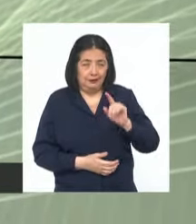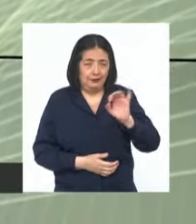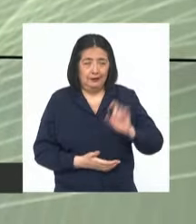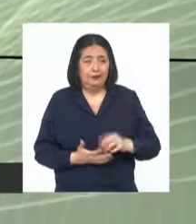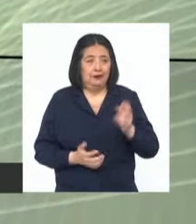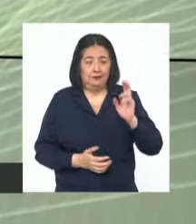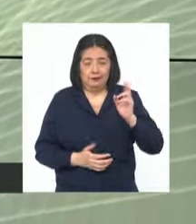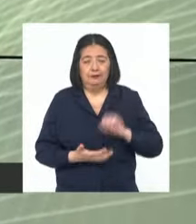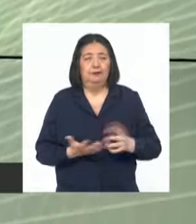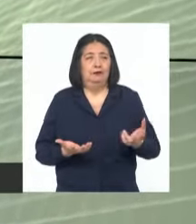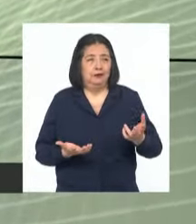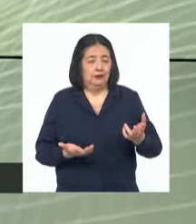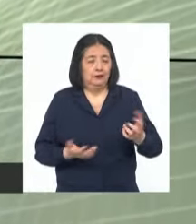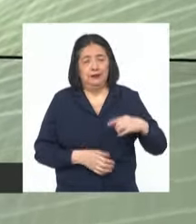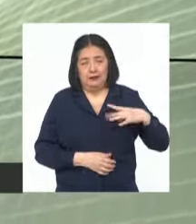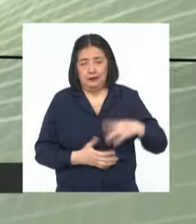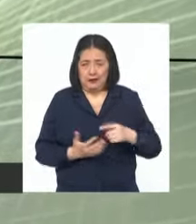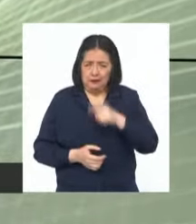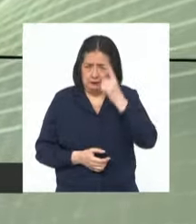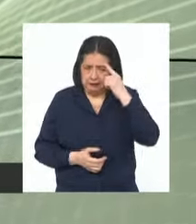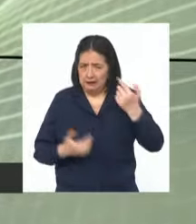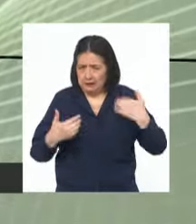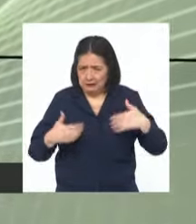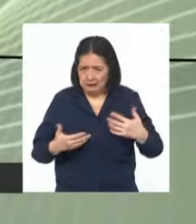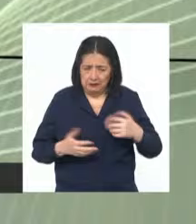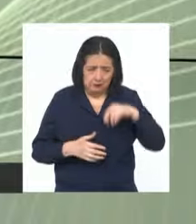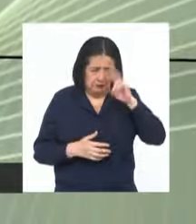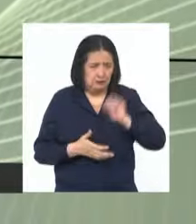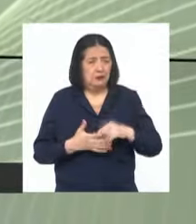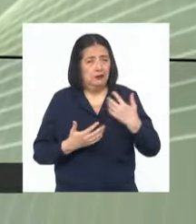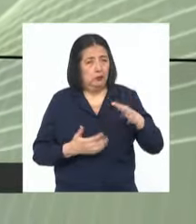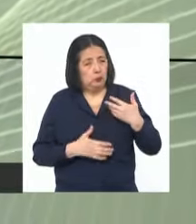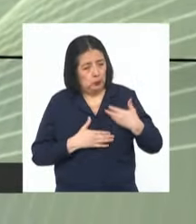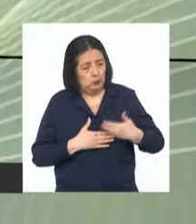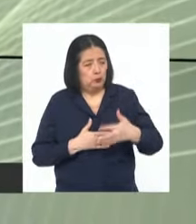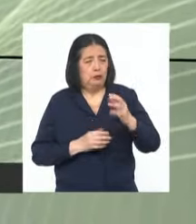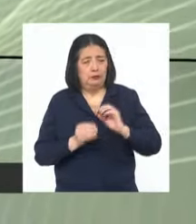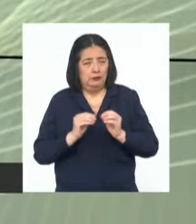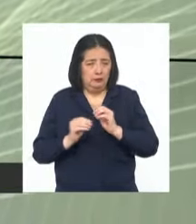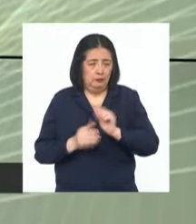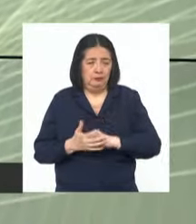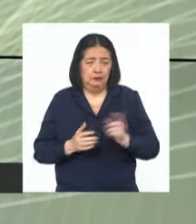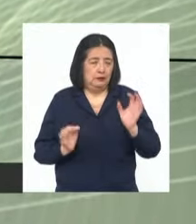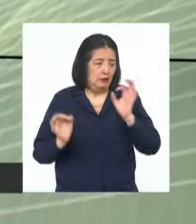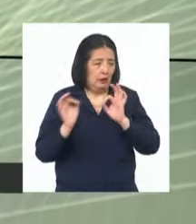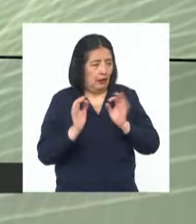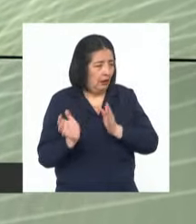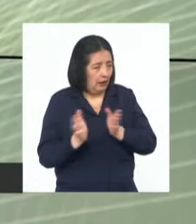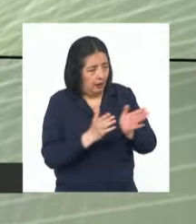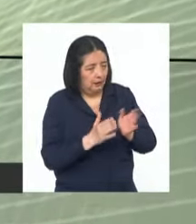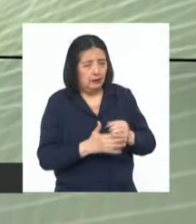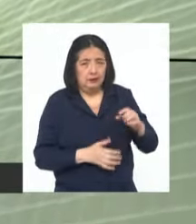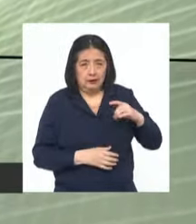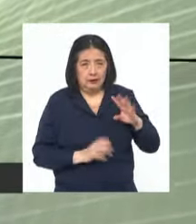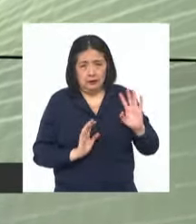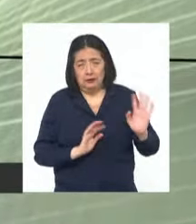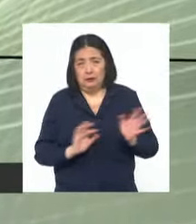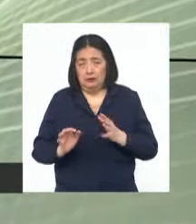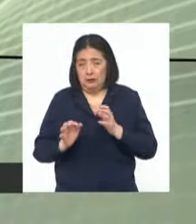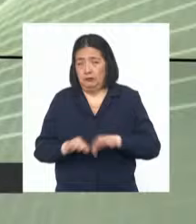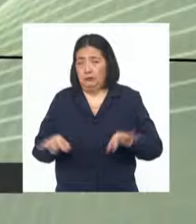selección chilena. Hay que pensar en nosotros, en la selección peruana. Bastante trabajo tenemos por resolver que para estar distrayéndonos con lo que hace Chile. Lo